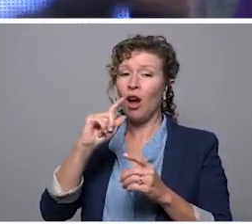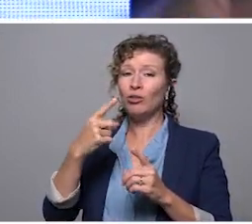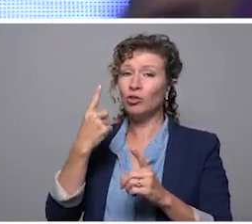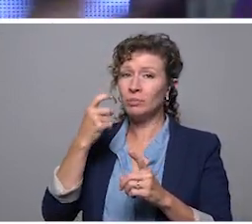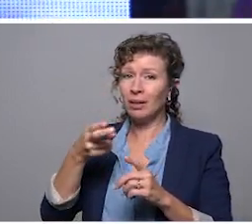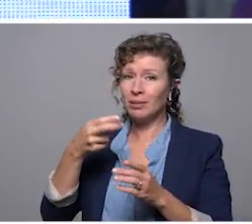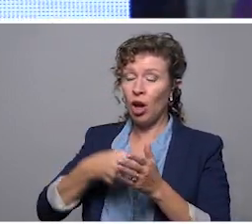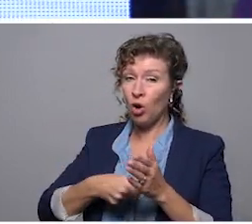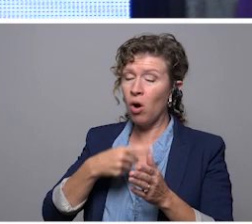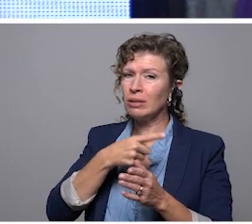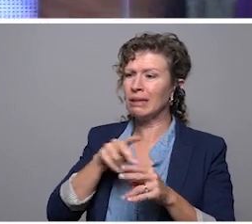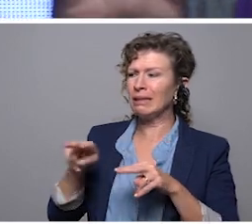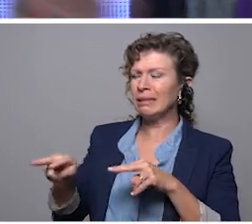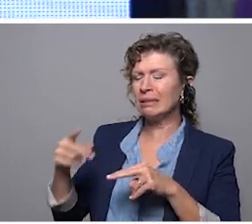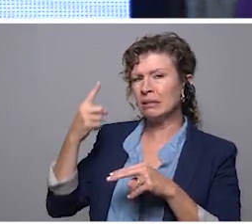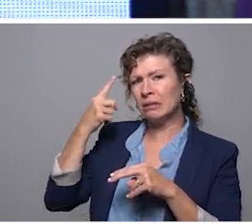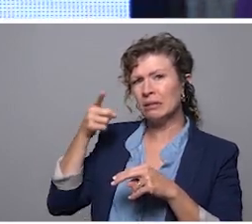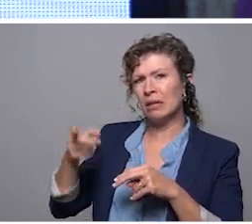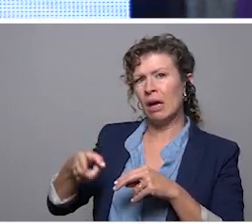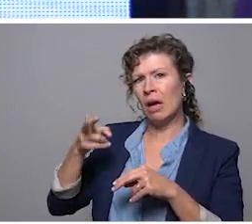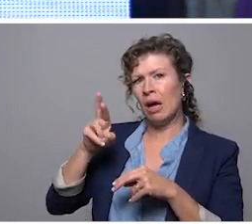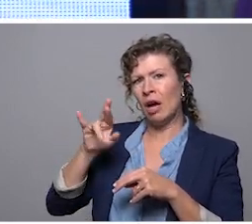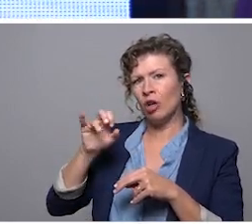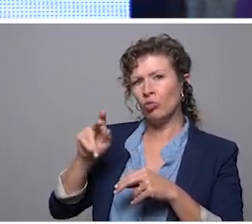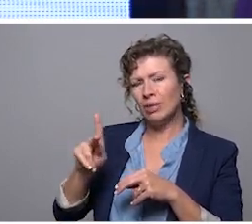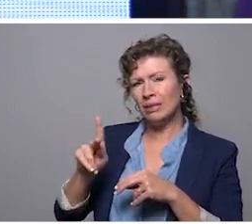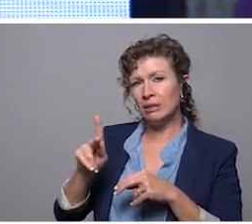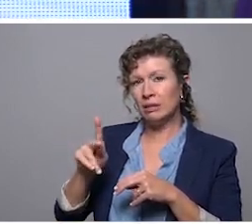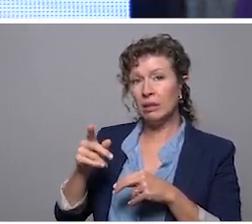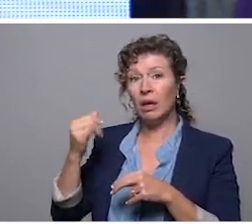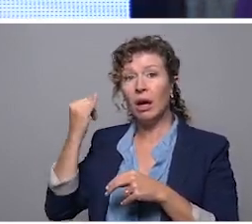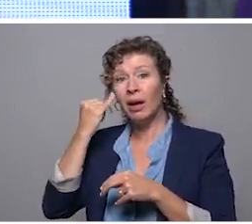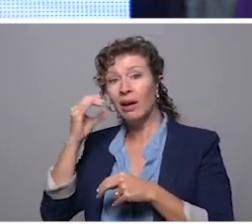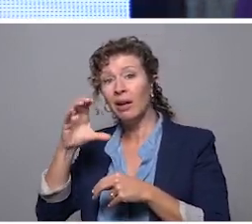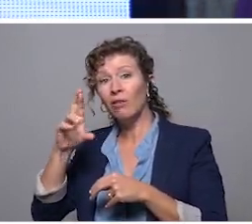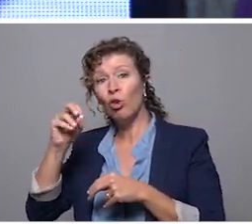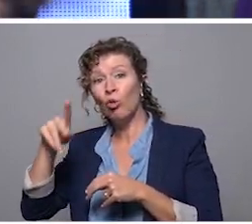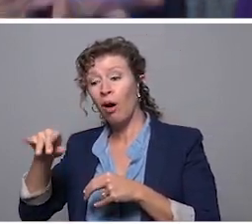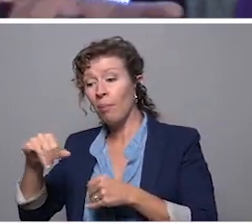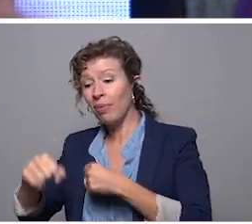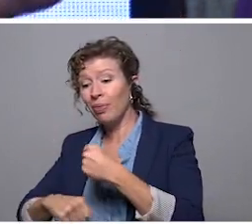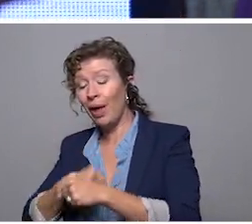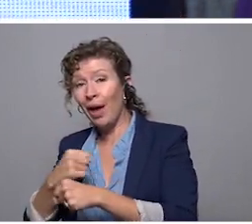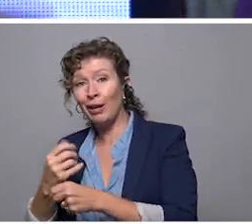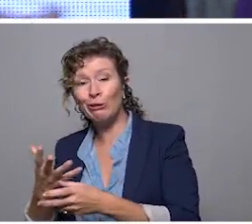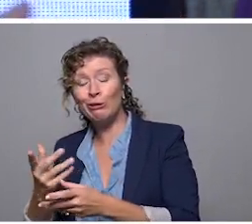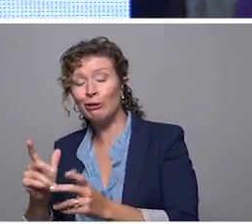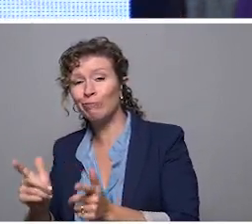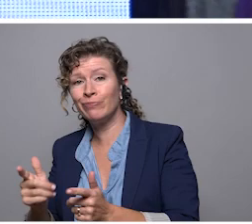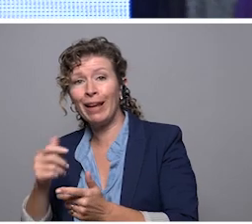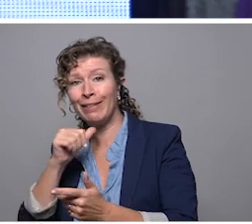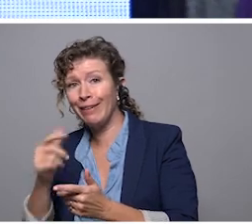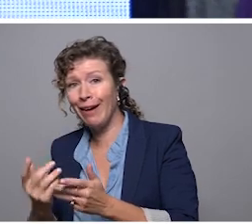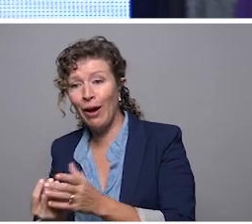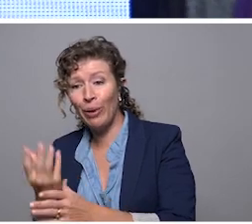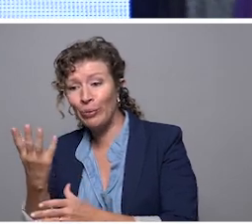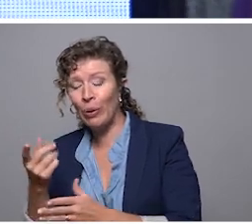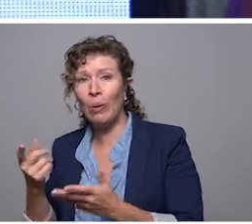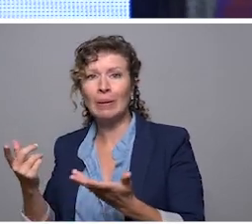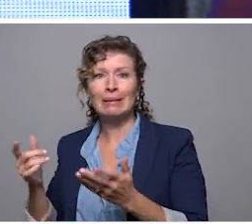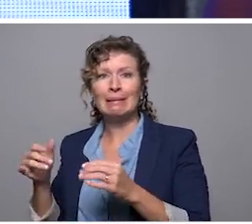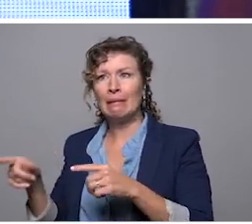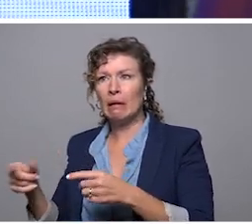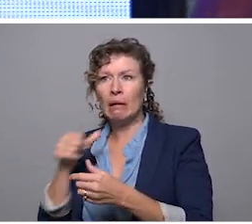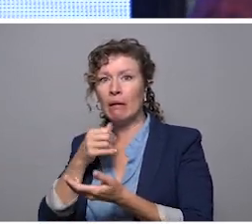pierde la cosecha y adiós ya no pagan el crédito Entonces cómo estamos haciendo esto ya nosotros desde